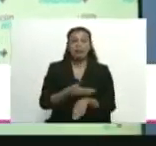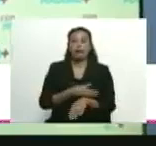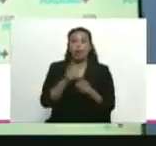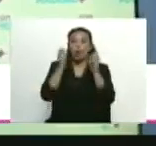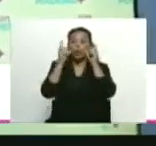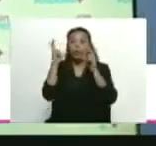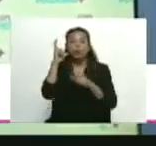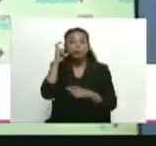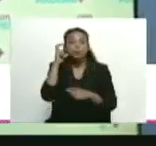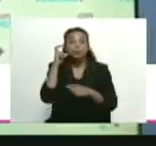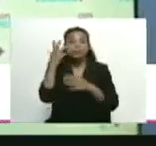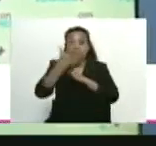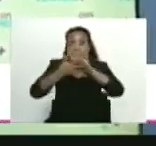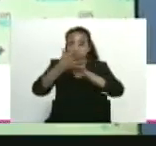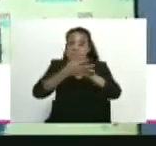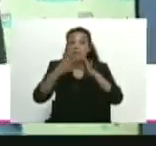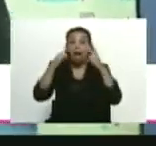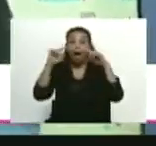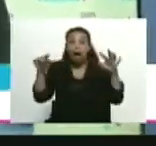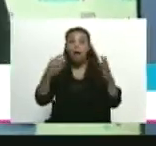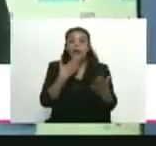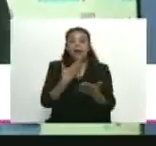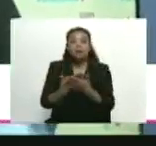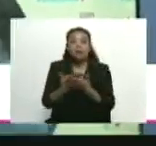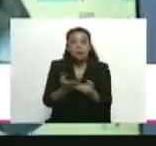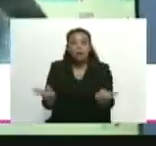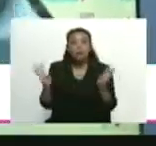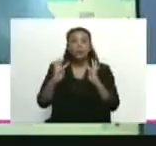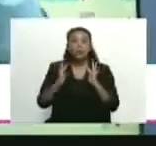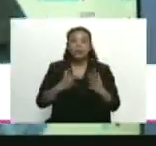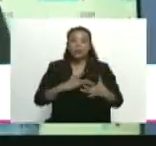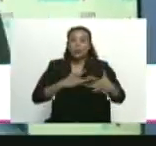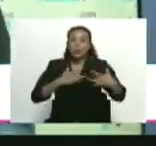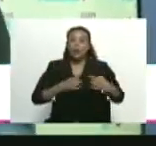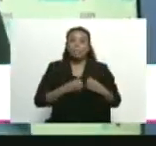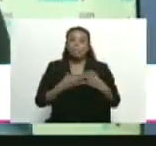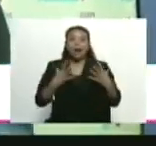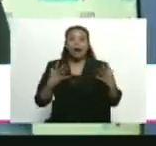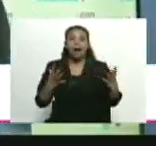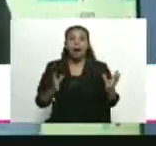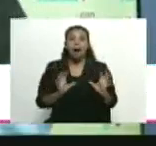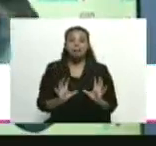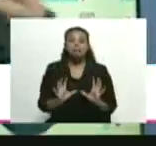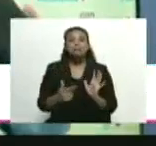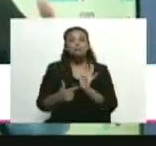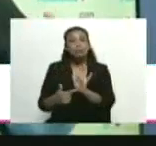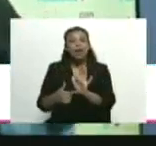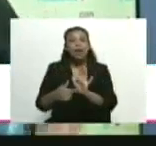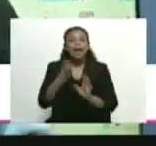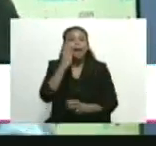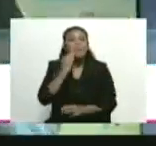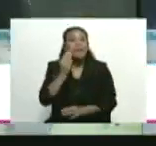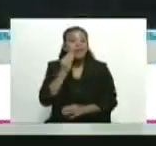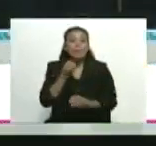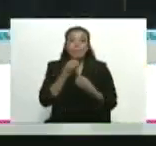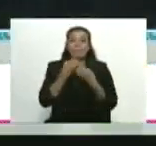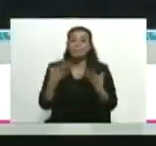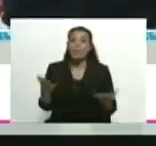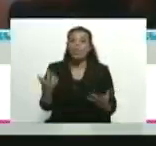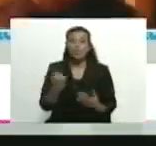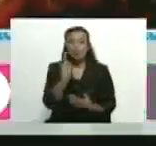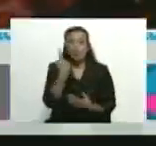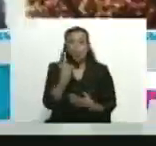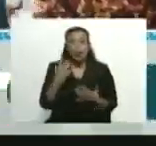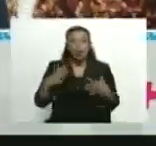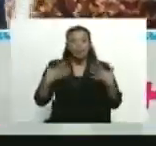Escuchar a los muchachos, agradecerles con ese corazón abierto. Esta experiencia tan maravillosa que no solamente